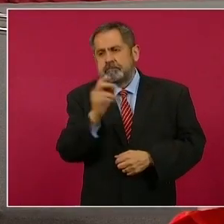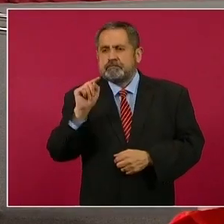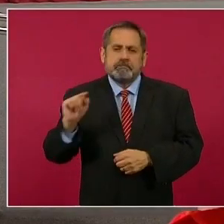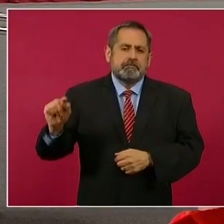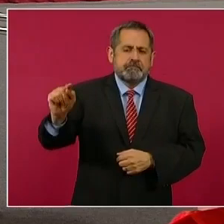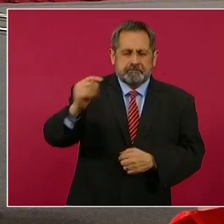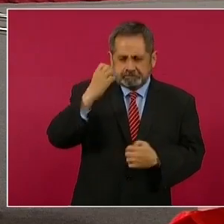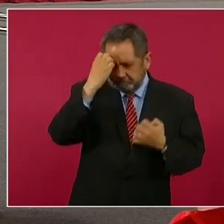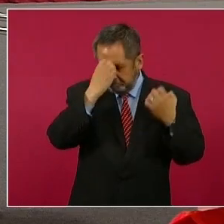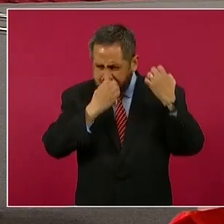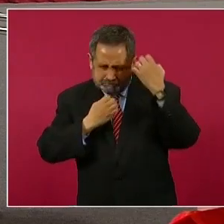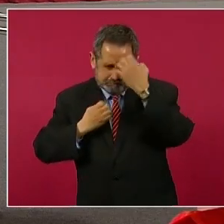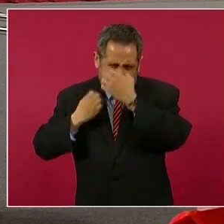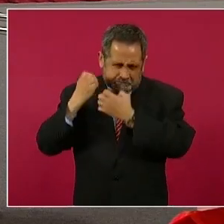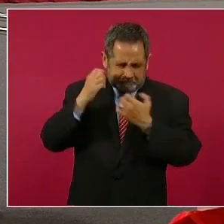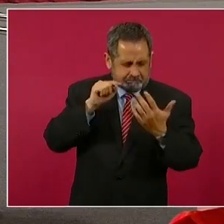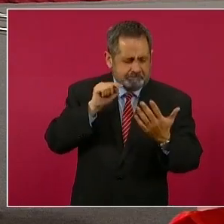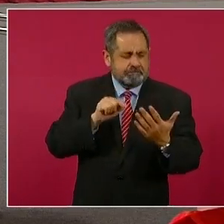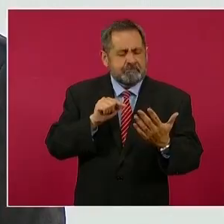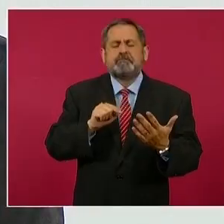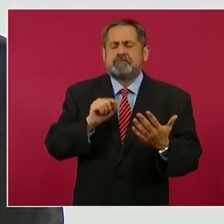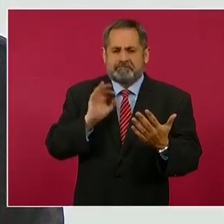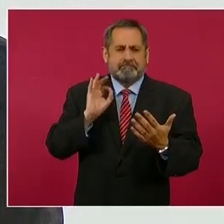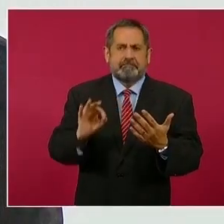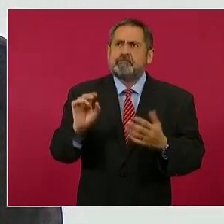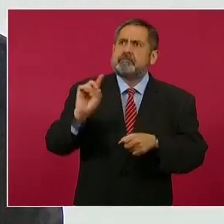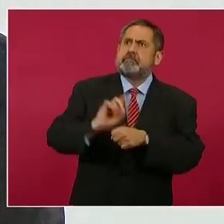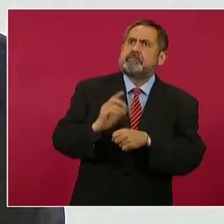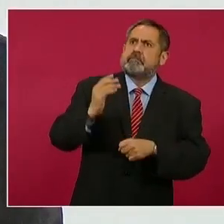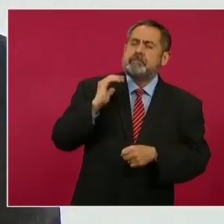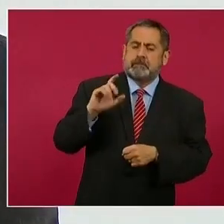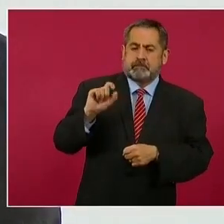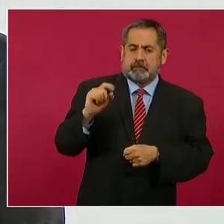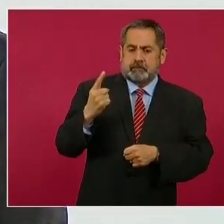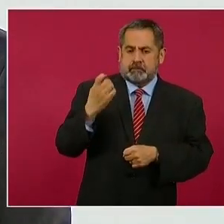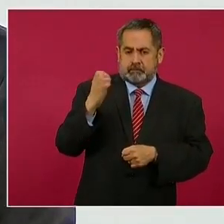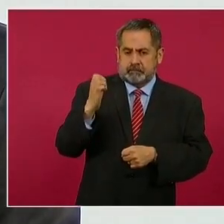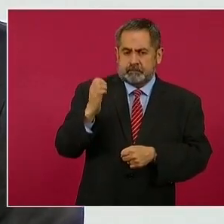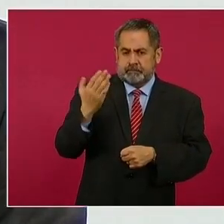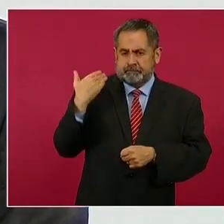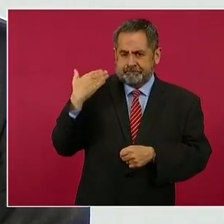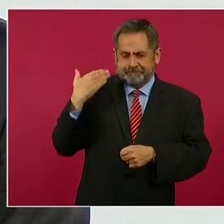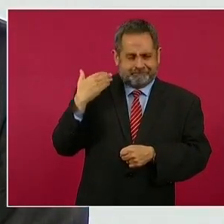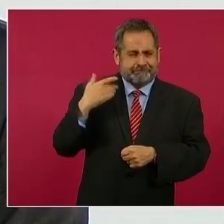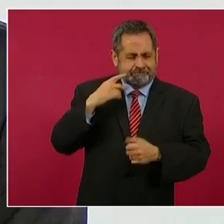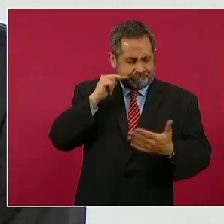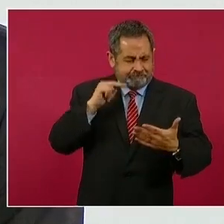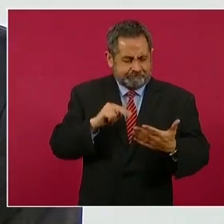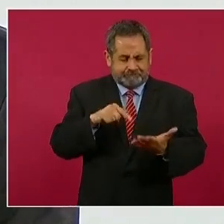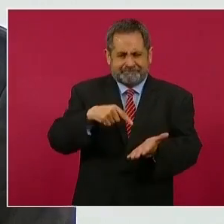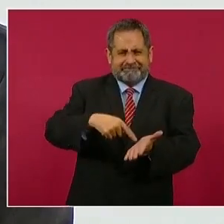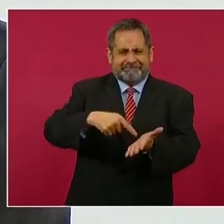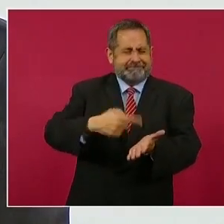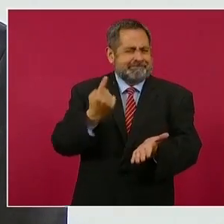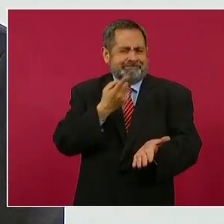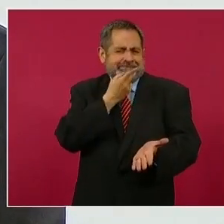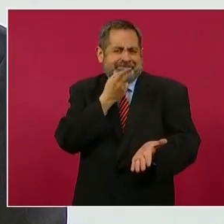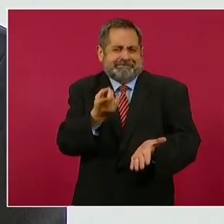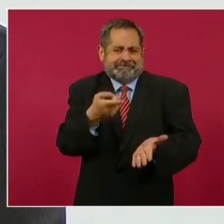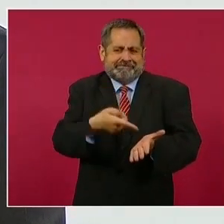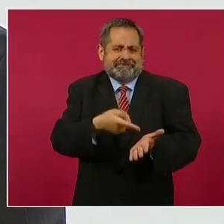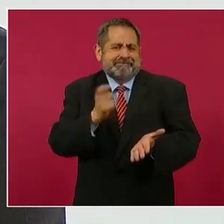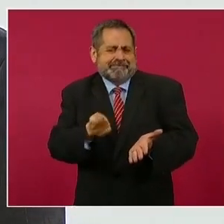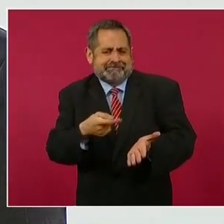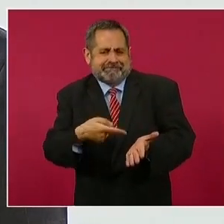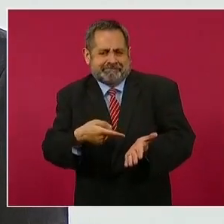revisiones y la revisión más reciente es del 21 de enero reciente. ¿Qué dice este documento? El